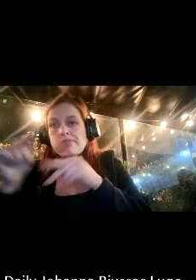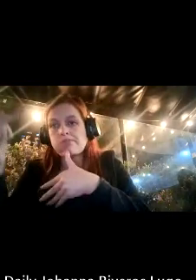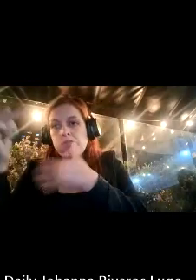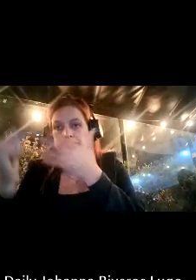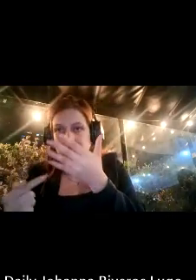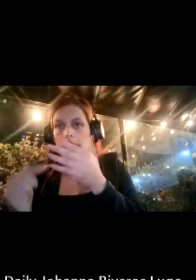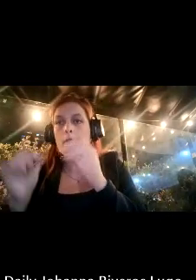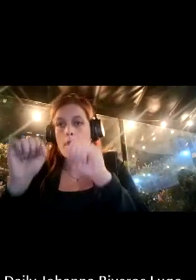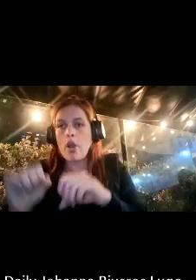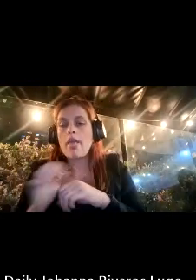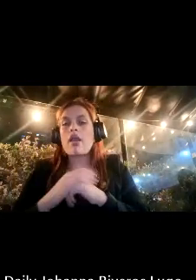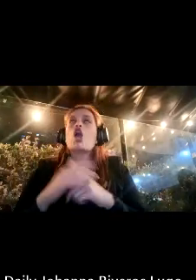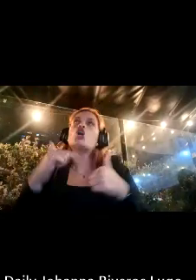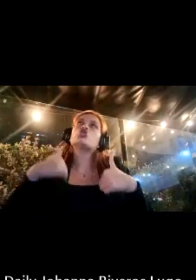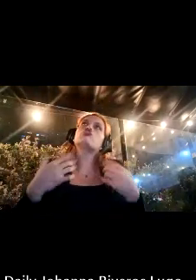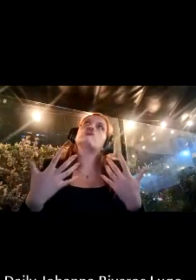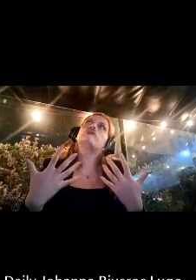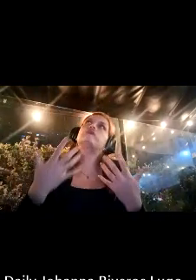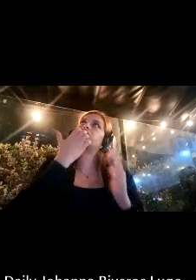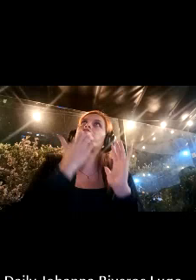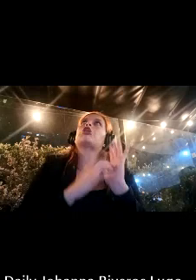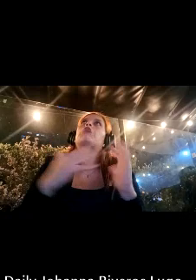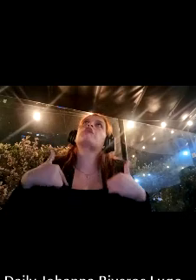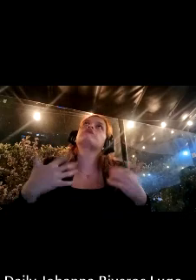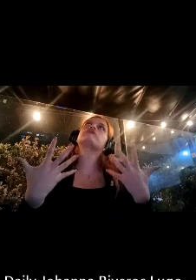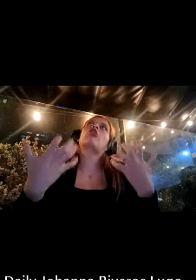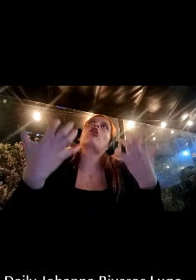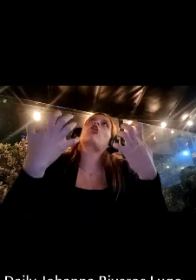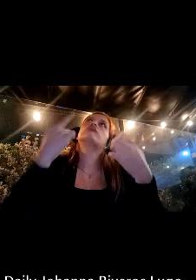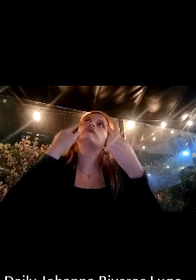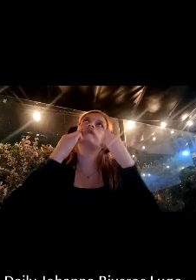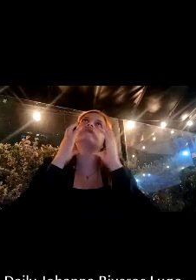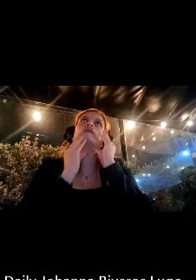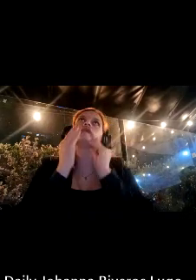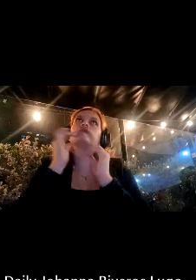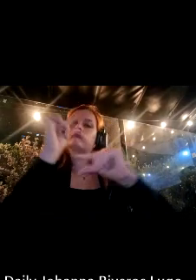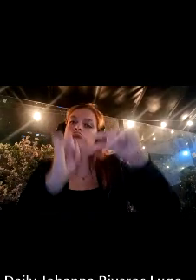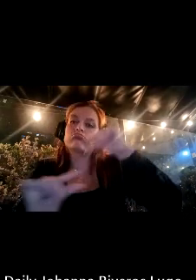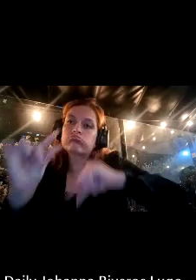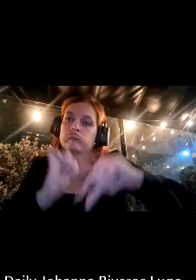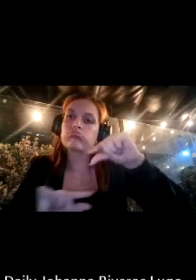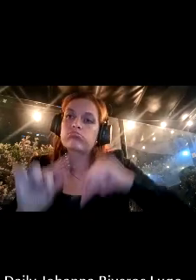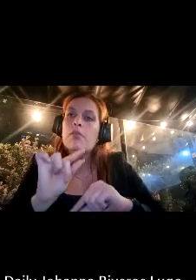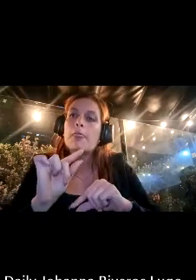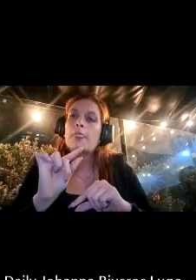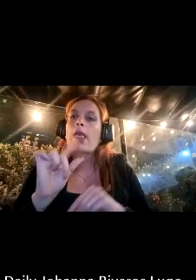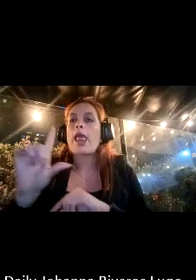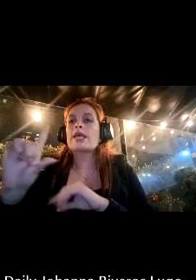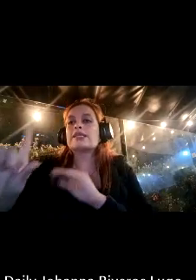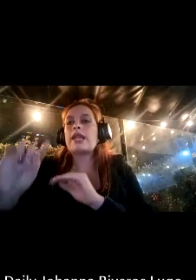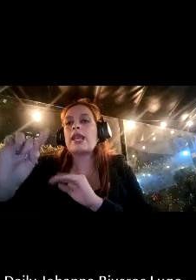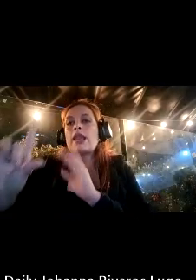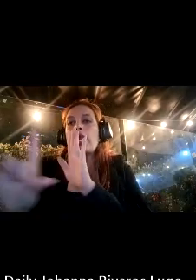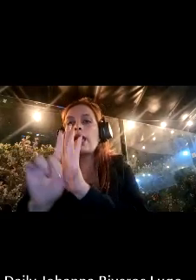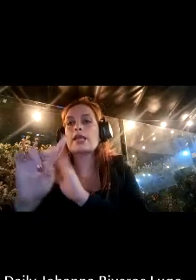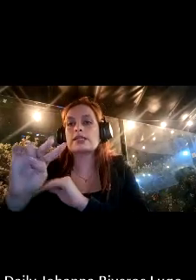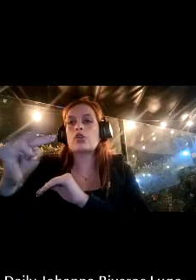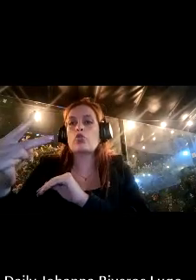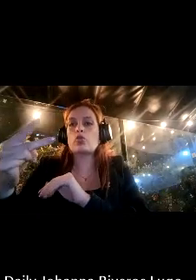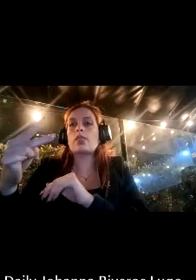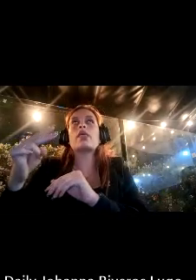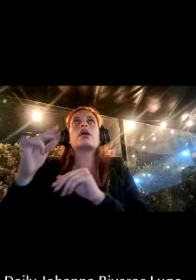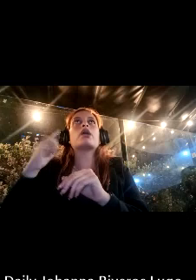un experimento donde aplique la segunda ley de Newton. Entonces, usted lo puede